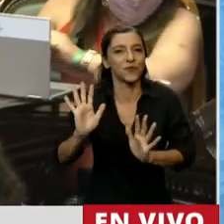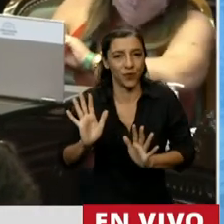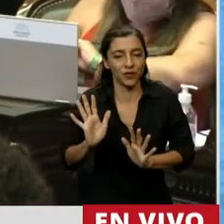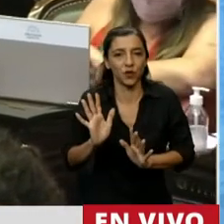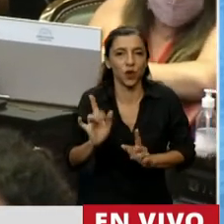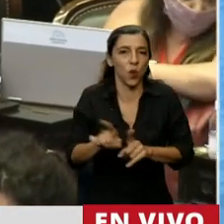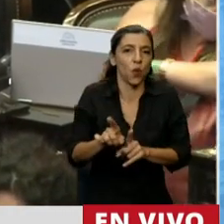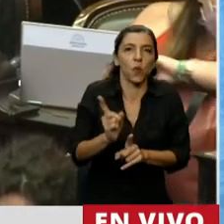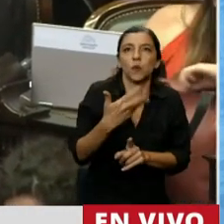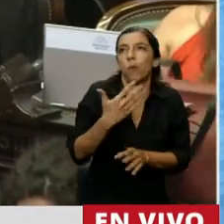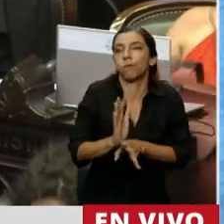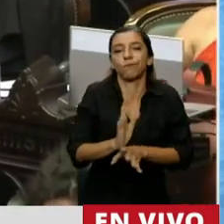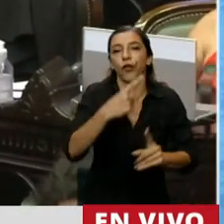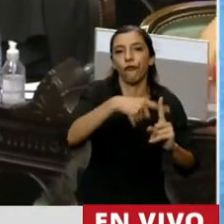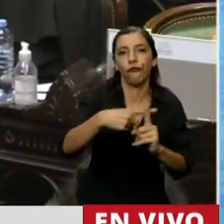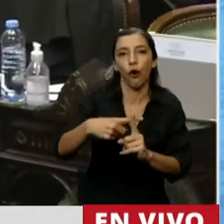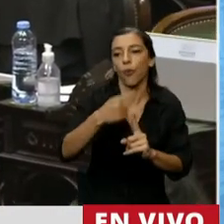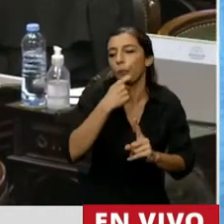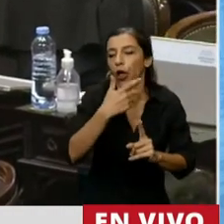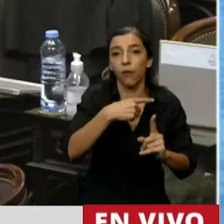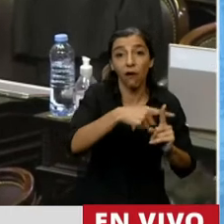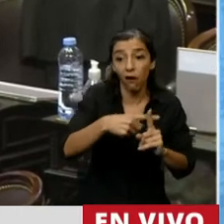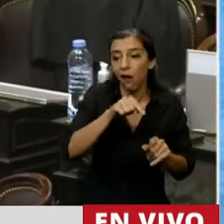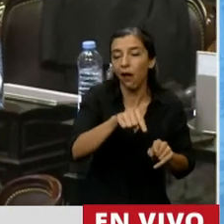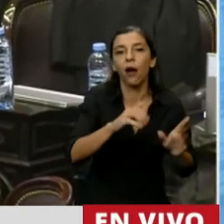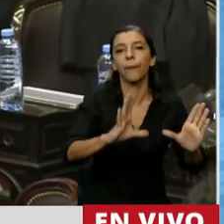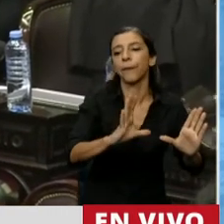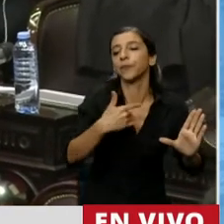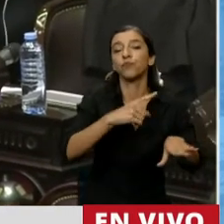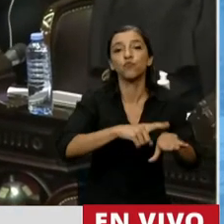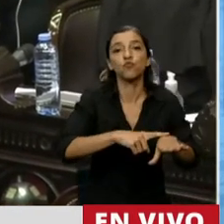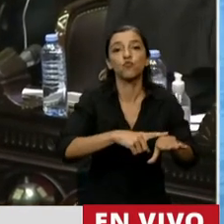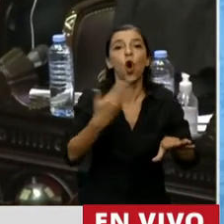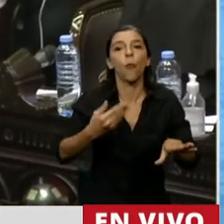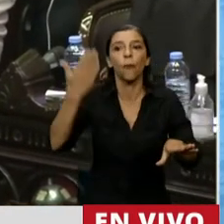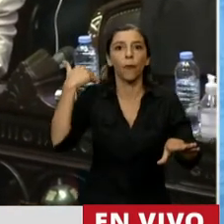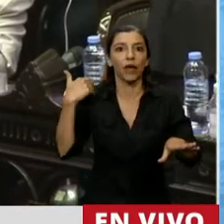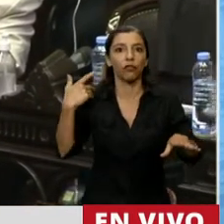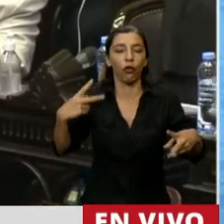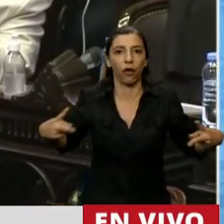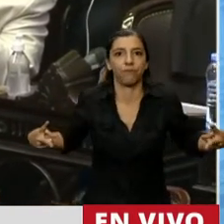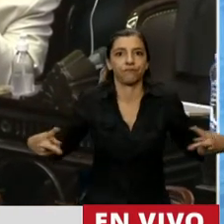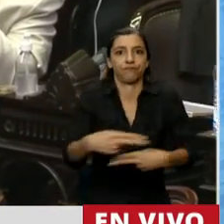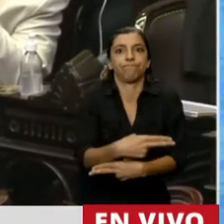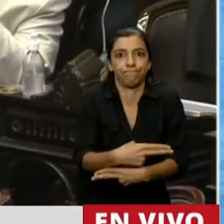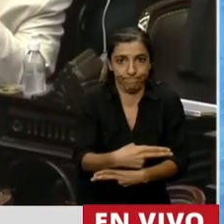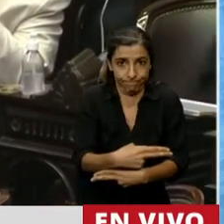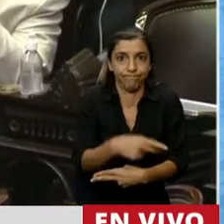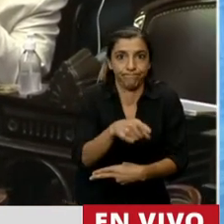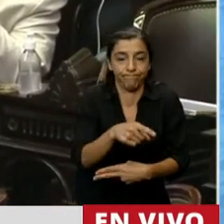una fórmula aplicada en un modelo que tenía como objetivo ajustar los salarios y